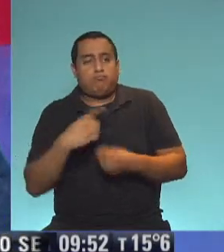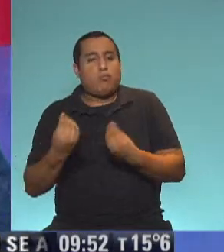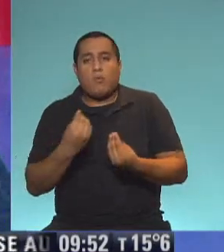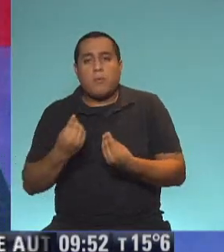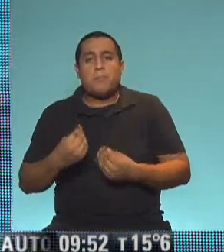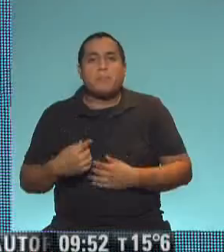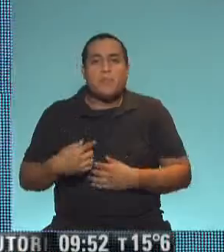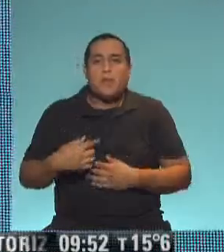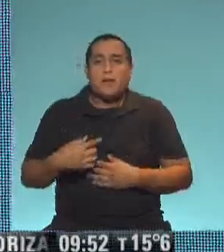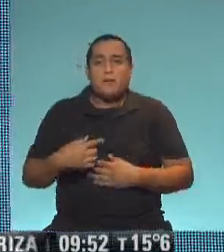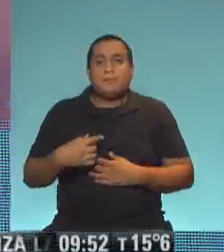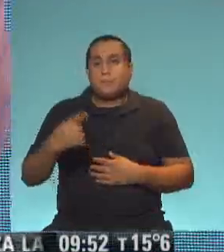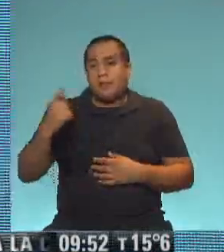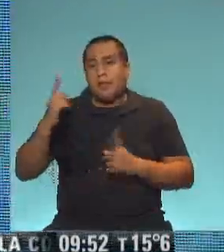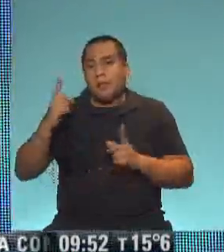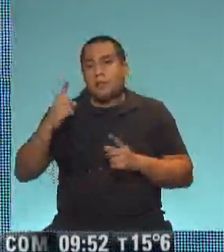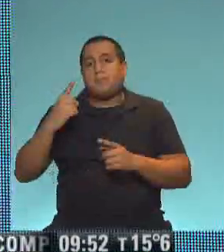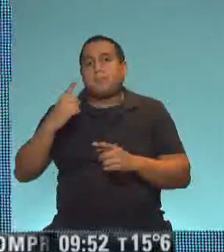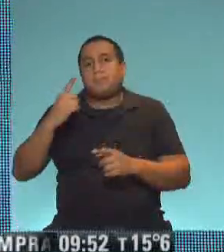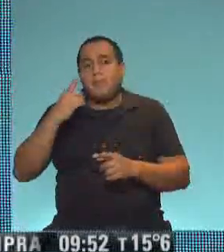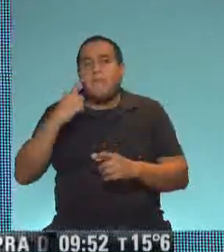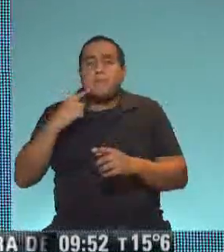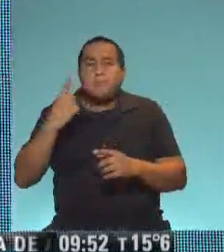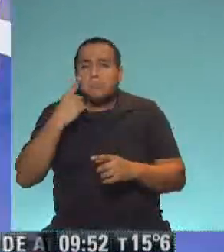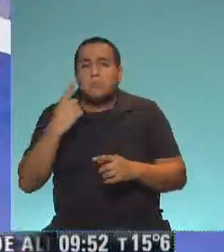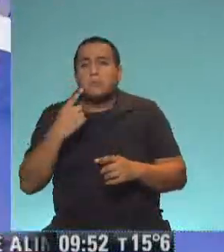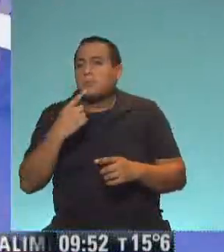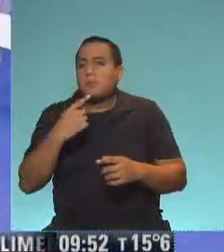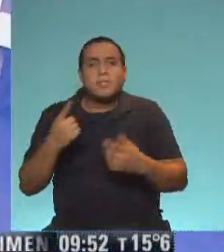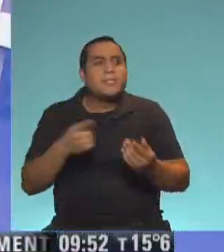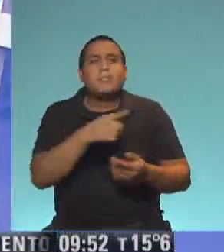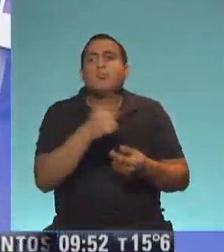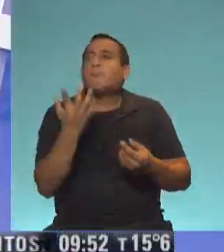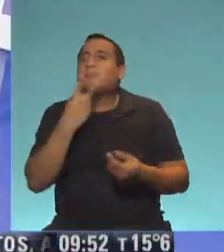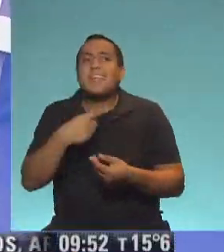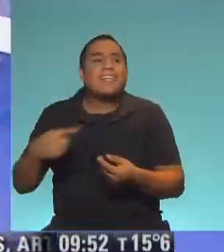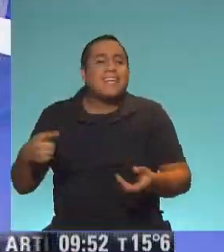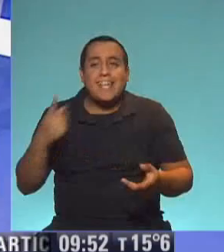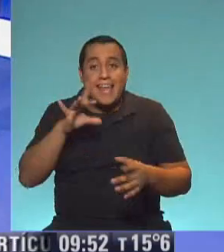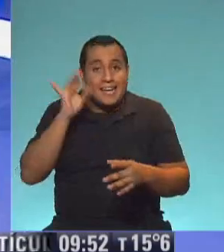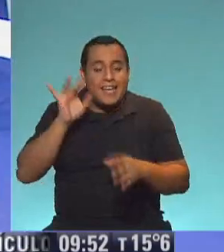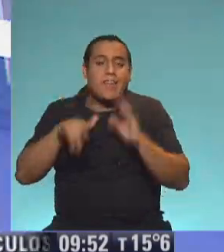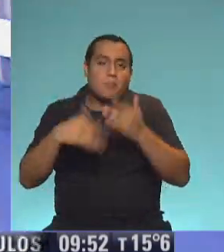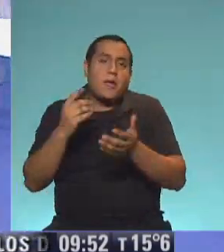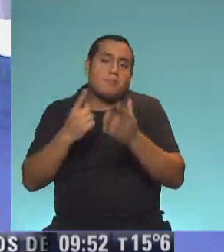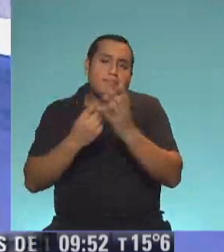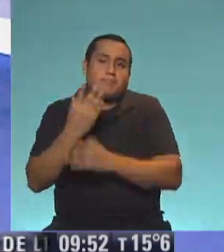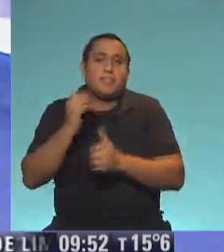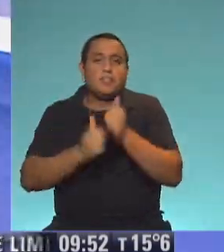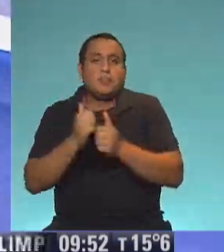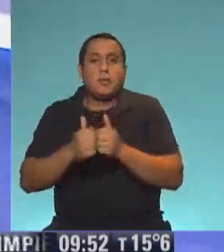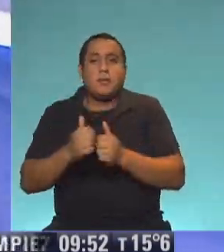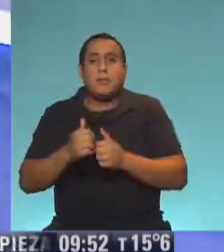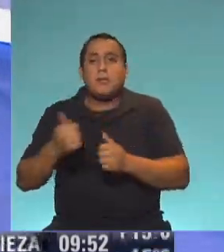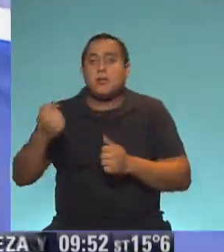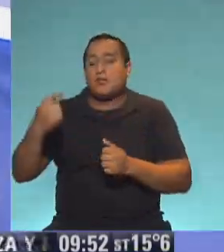Primero elijamos los personajes, después inventamos la historia. A ver, los personajes, a ver qué le gustaría hacer. A ver, un trabajo que le guste. A ver, yo quiero